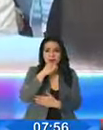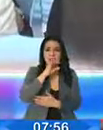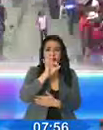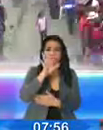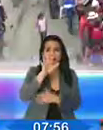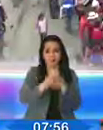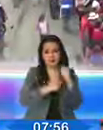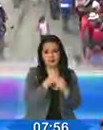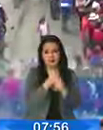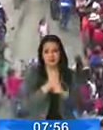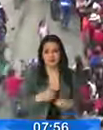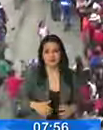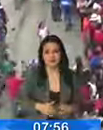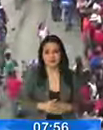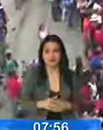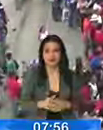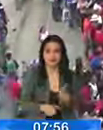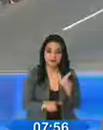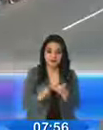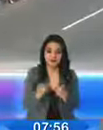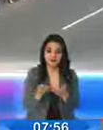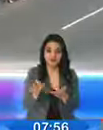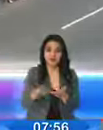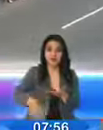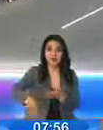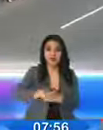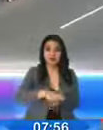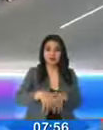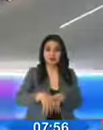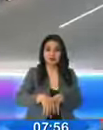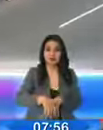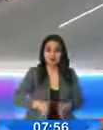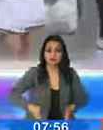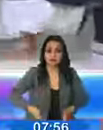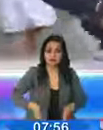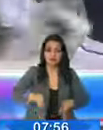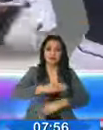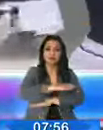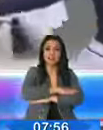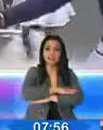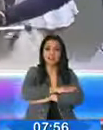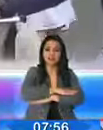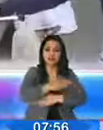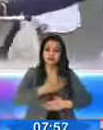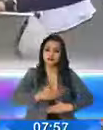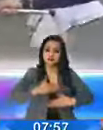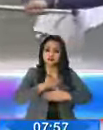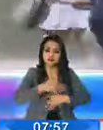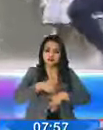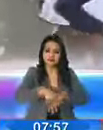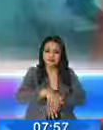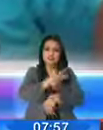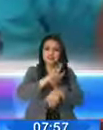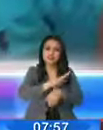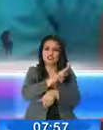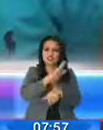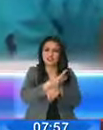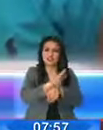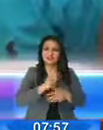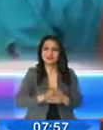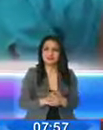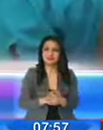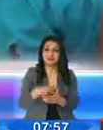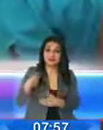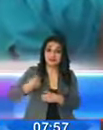años. Habitantes de este cantón se concentraron en la avenida Malecón para disfrutar del desfile que duró casi 3 horas. La participación de